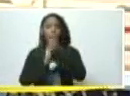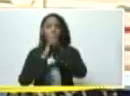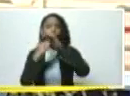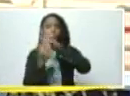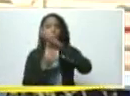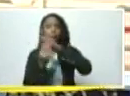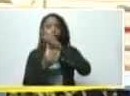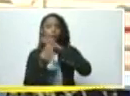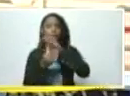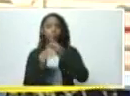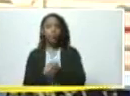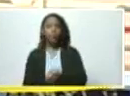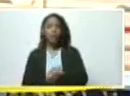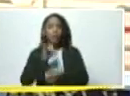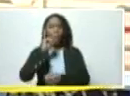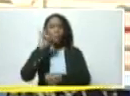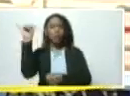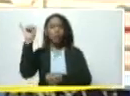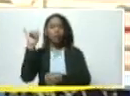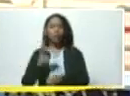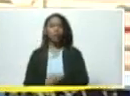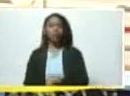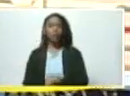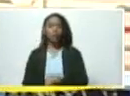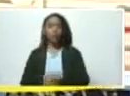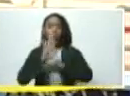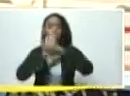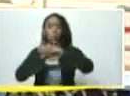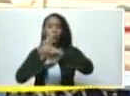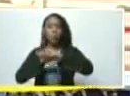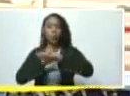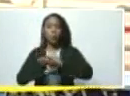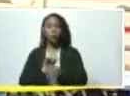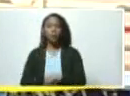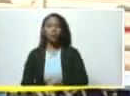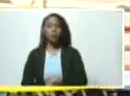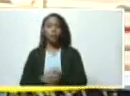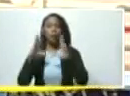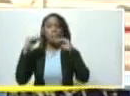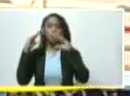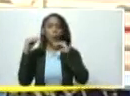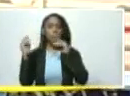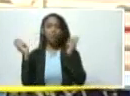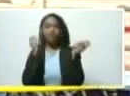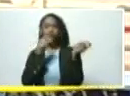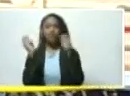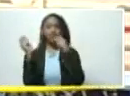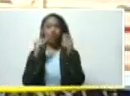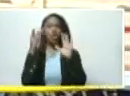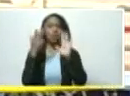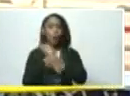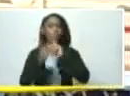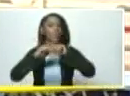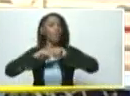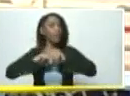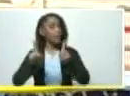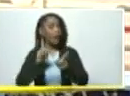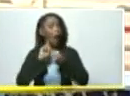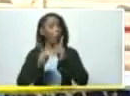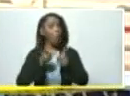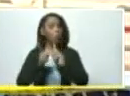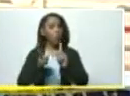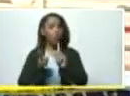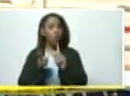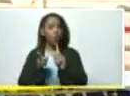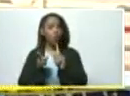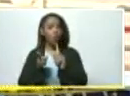base denunciaron, anunciaron, hablaron sobre las diferencias que había